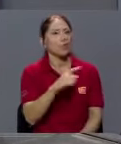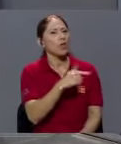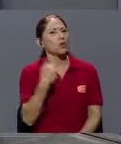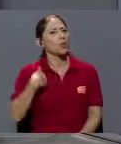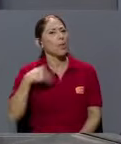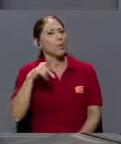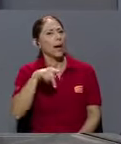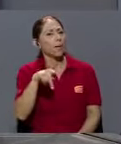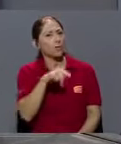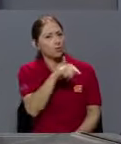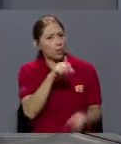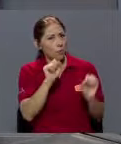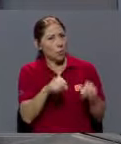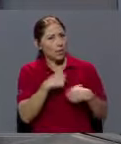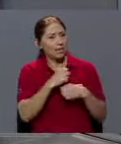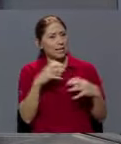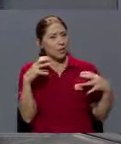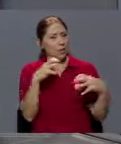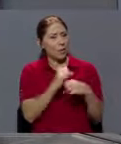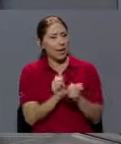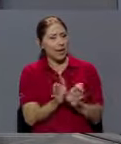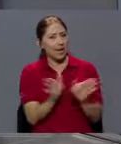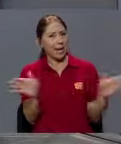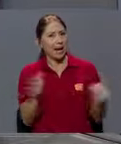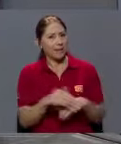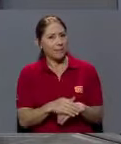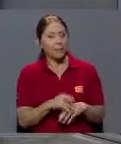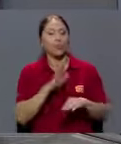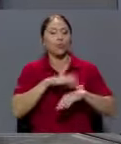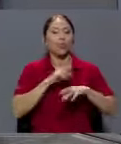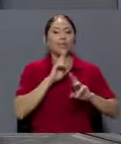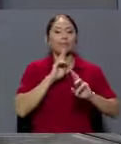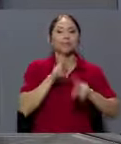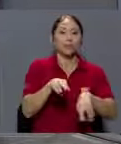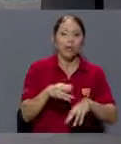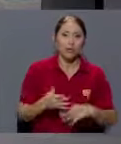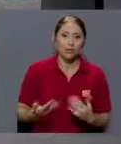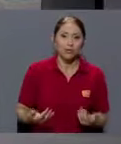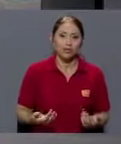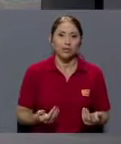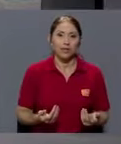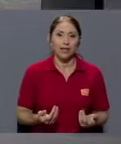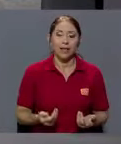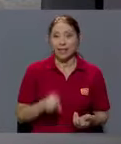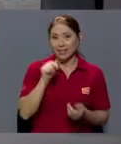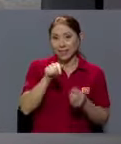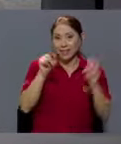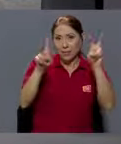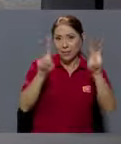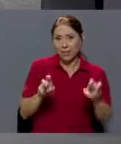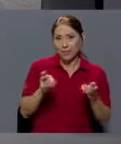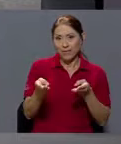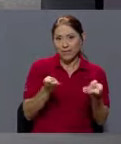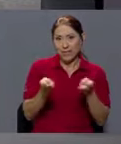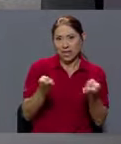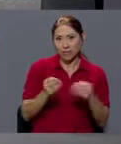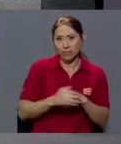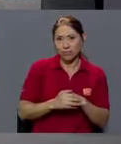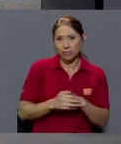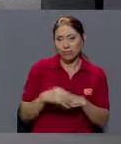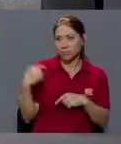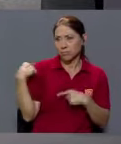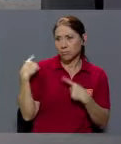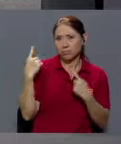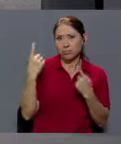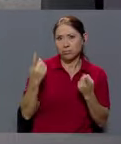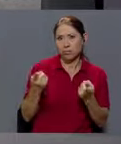Pablo, me gustaría tal vez que usted nos haga un balance general, bueno, de los resultados de esta prueba de bachillerato a lo largo de